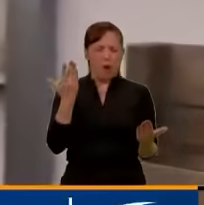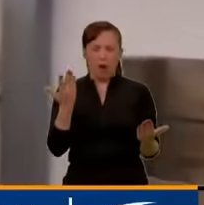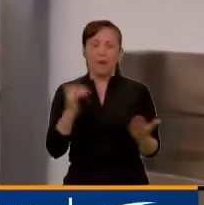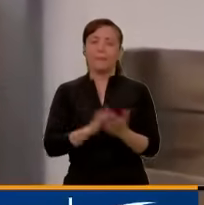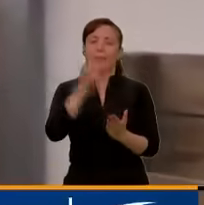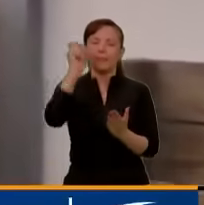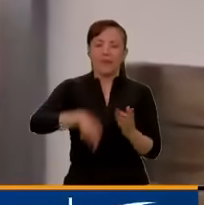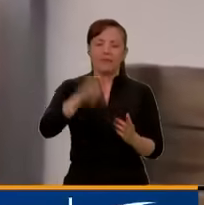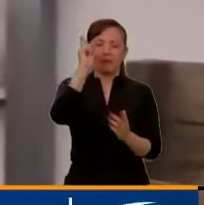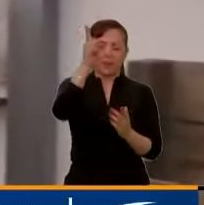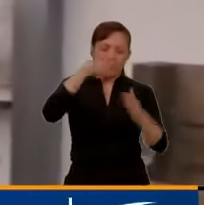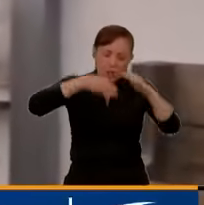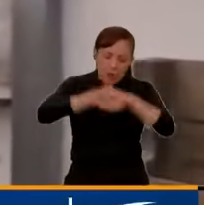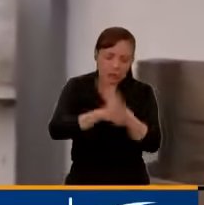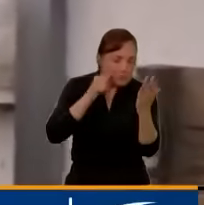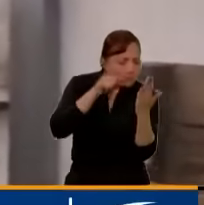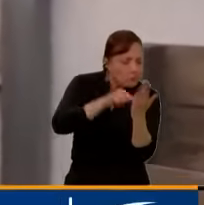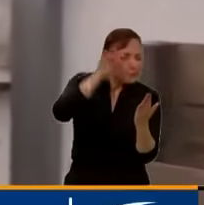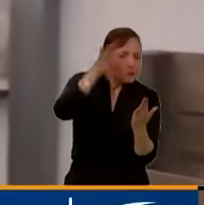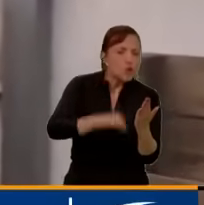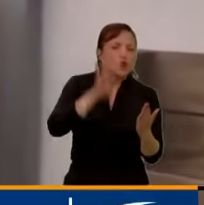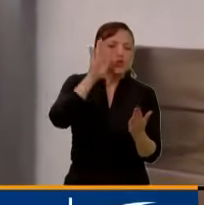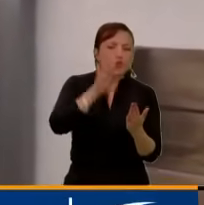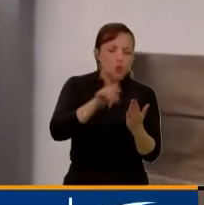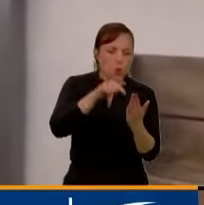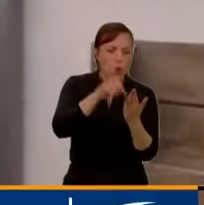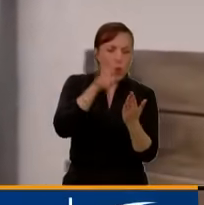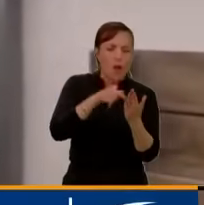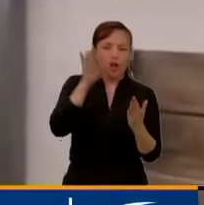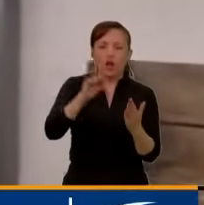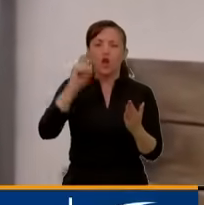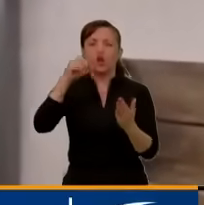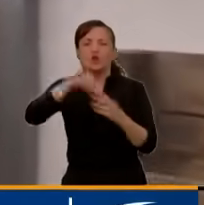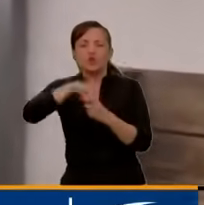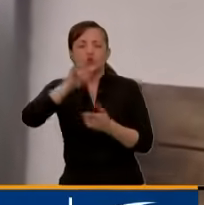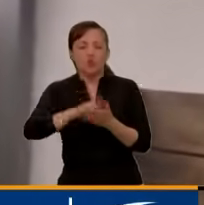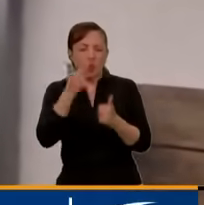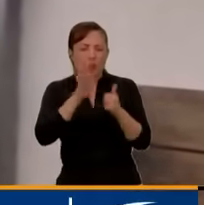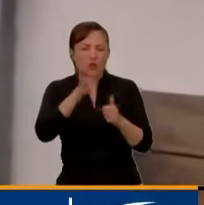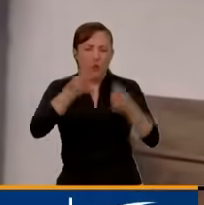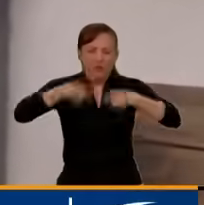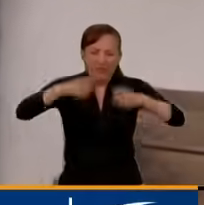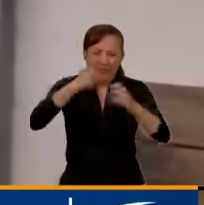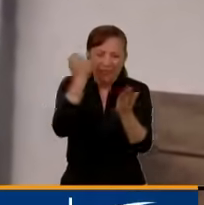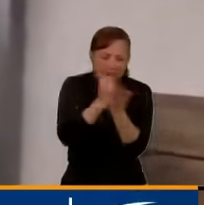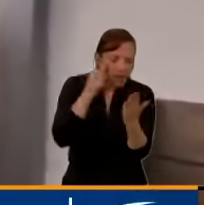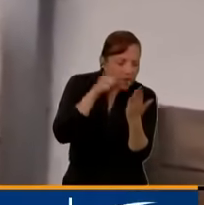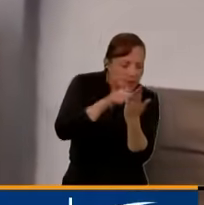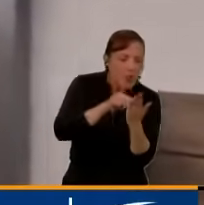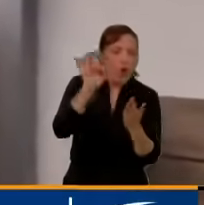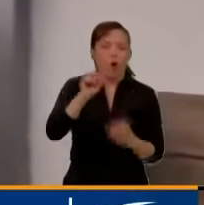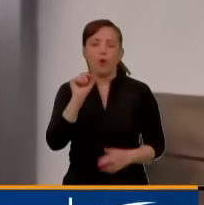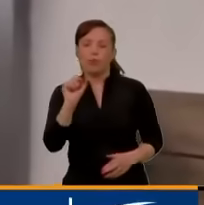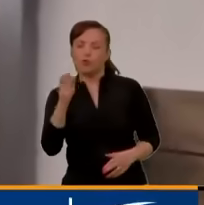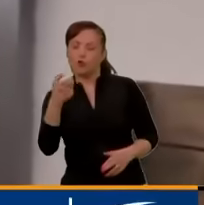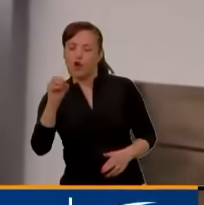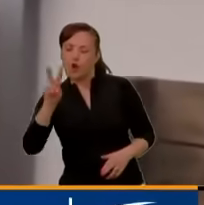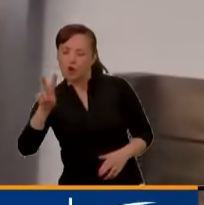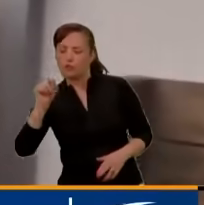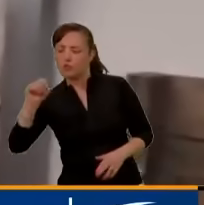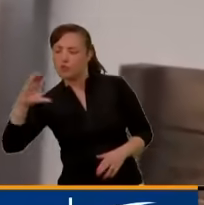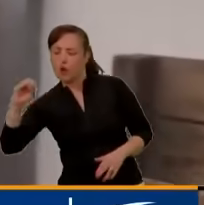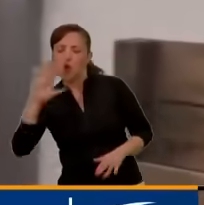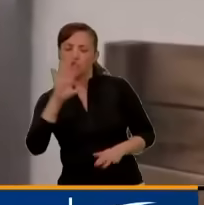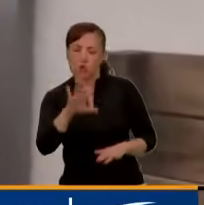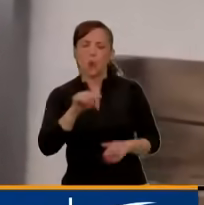revisen que estén en la página oficial de pinbus.com, no hay otra página oficial de Pinbus, solo es una, o en la terminal.gov.co. Dos, si